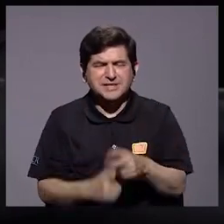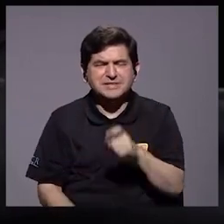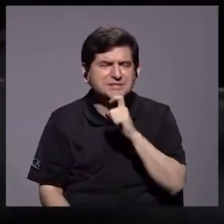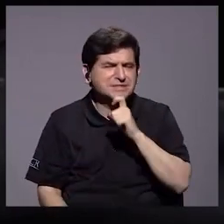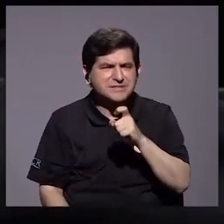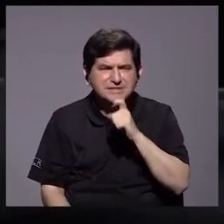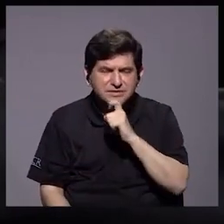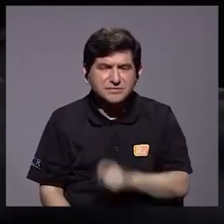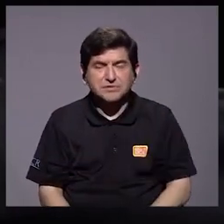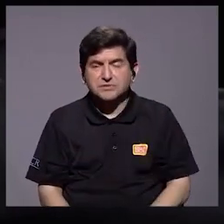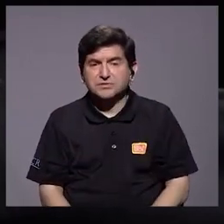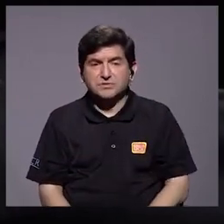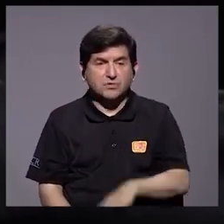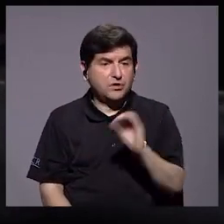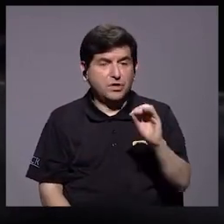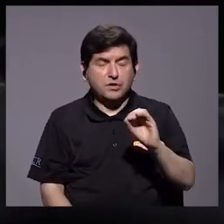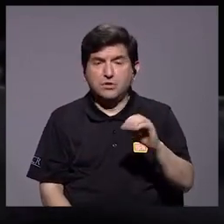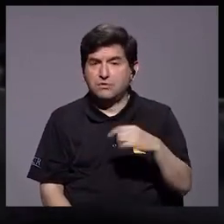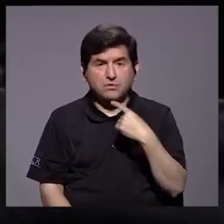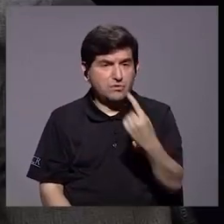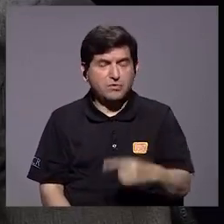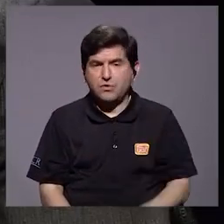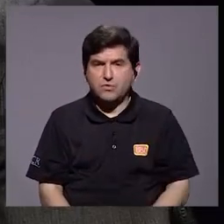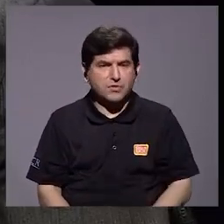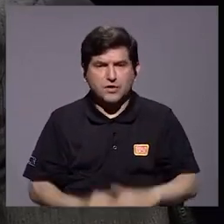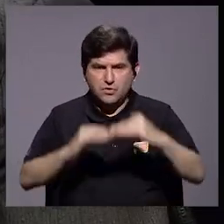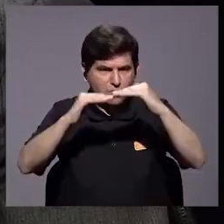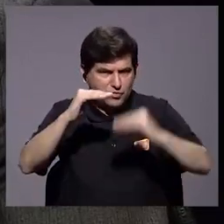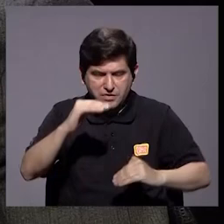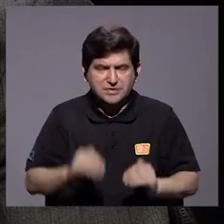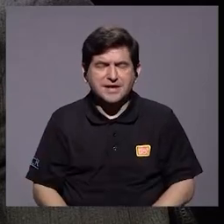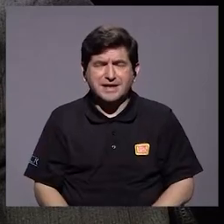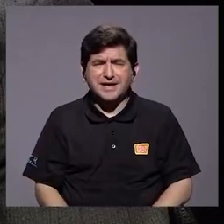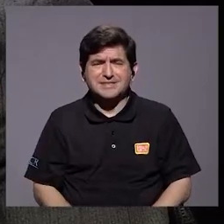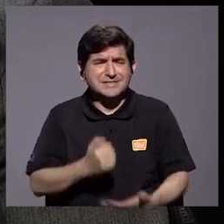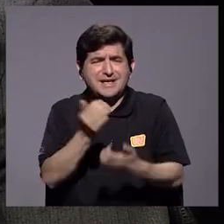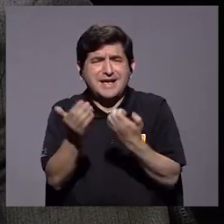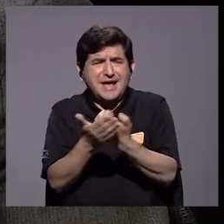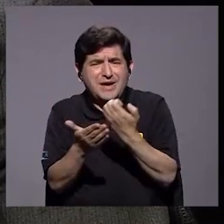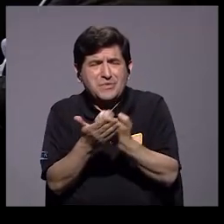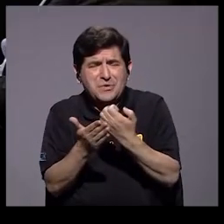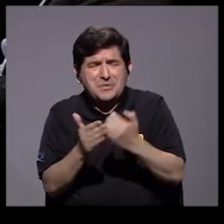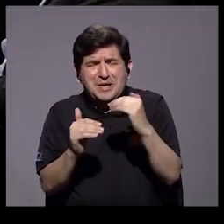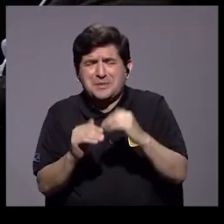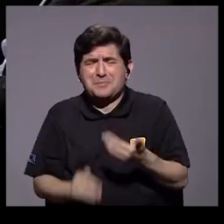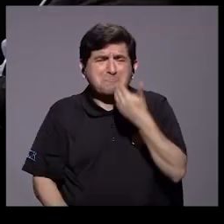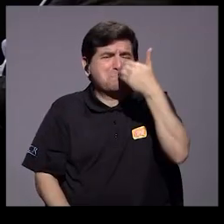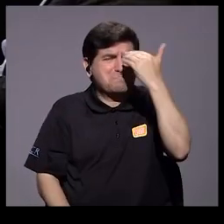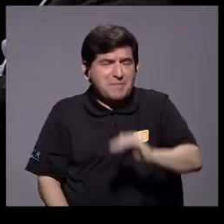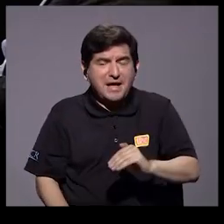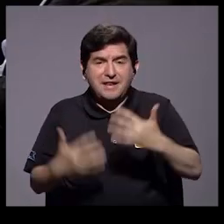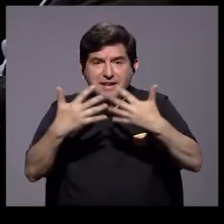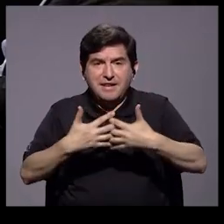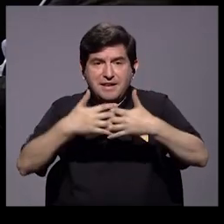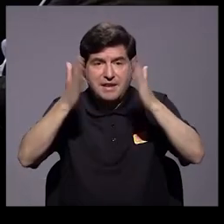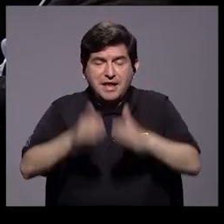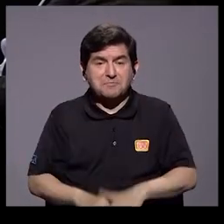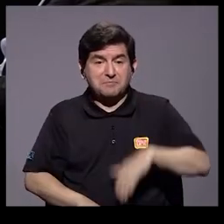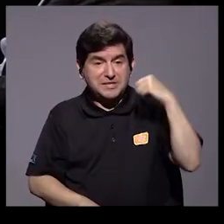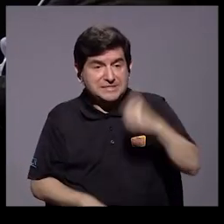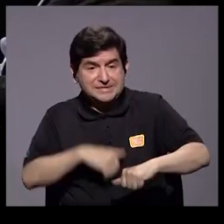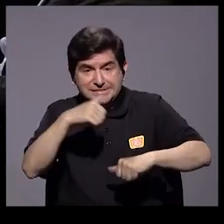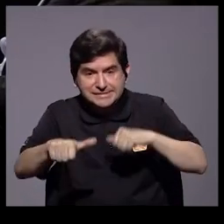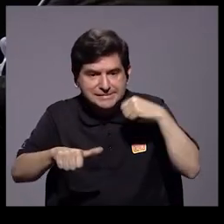en ocasiones no digo en miseria de descenso digo en miseria económica y que muchas veces empresarios se los disputan y que